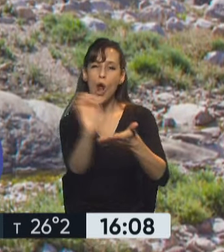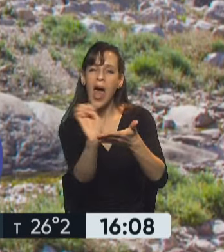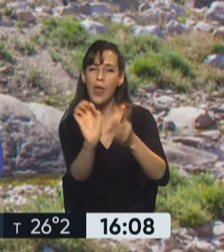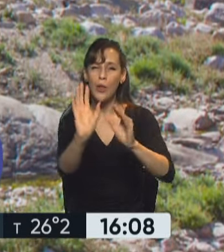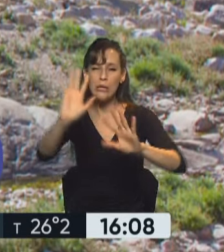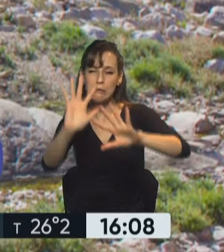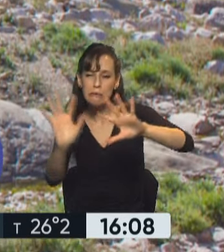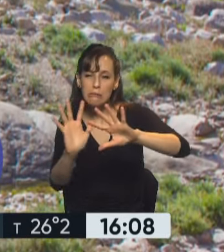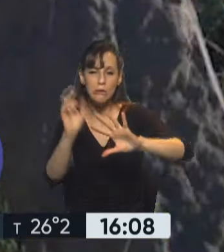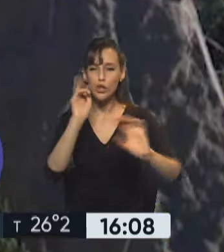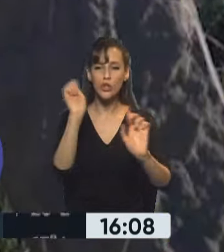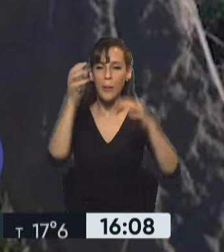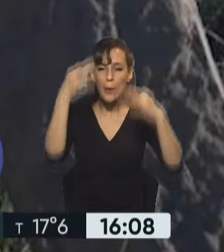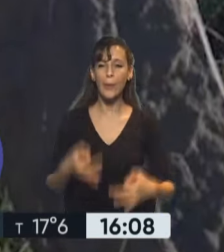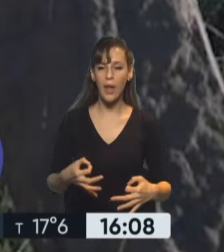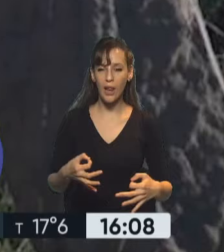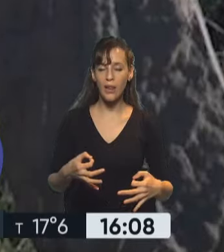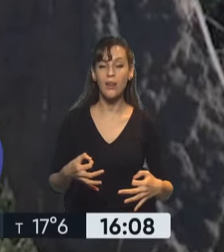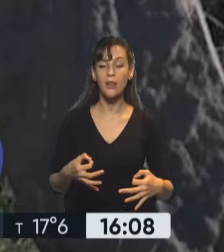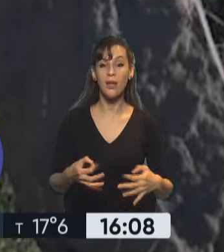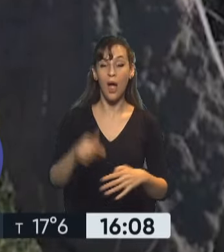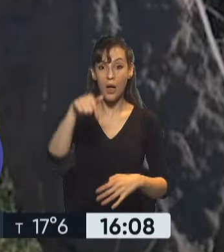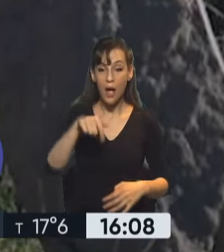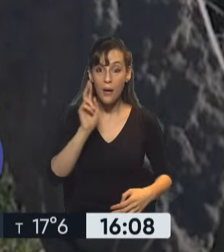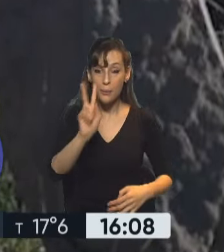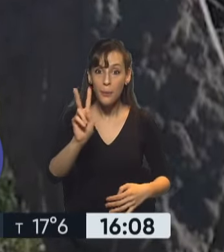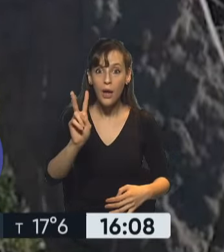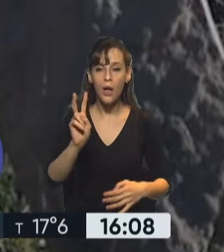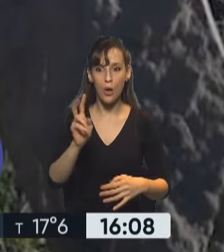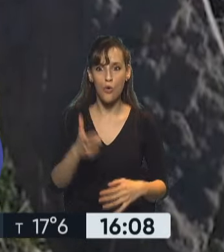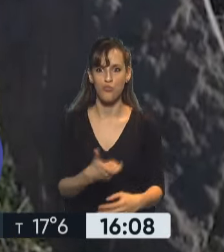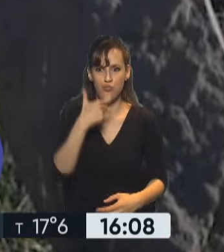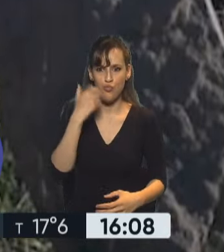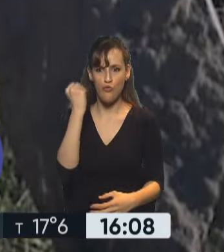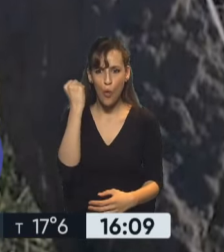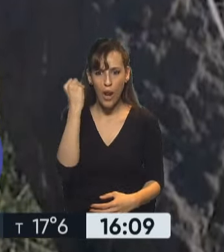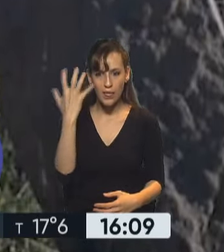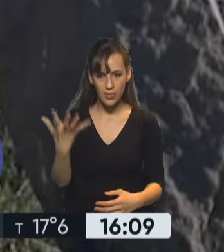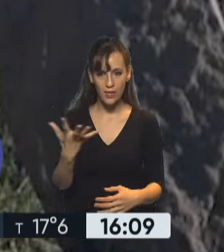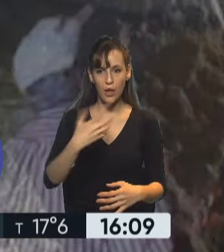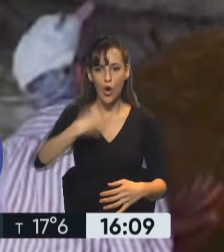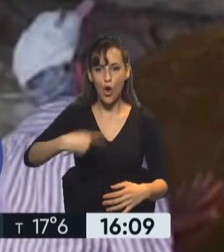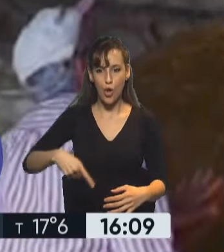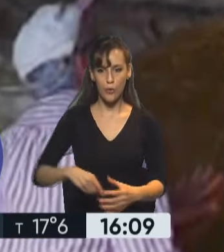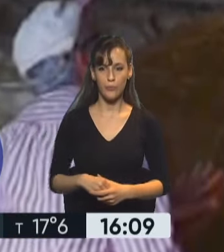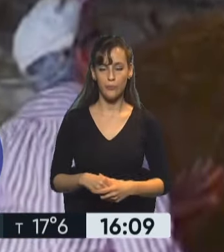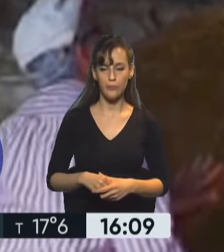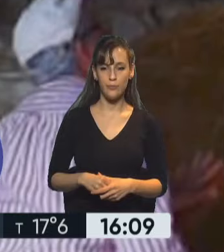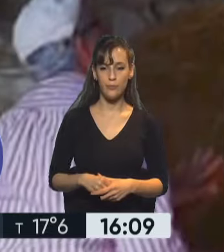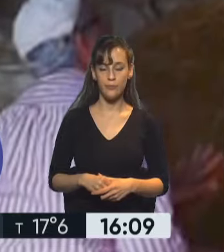manchas o los trazos, y acá se veía como un rojo bien nítido en algunas imágenes.